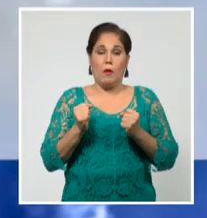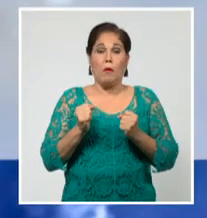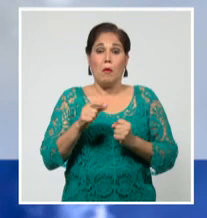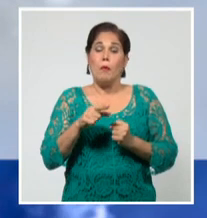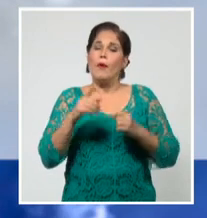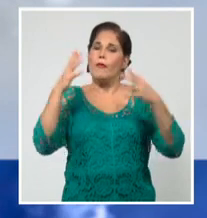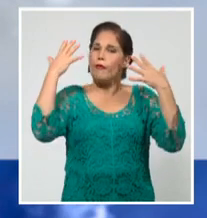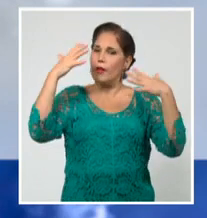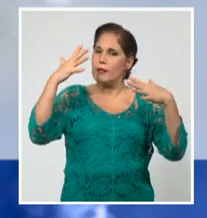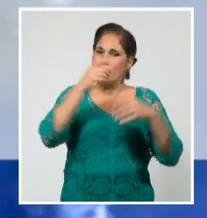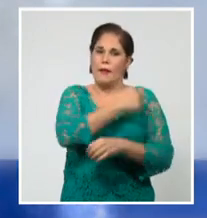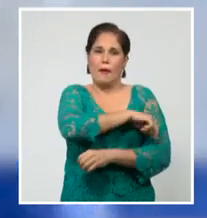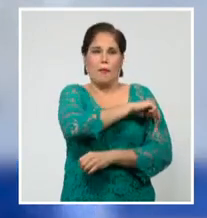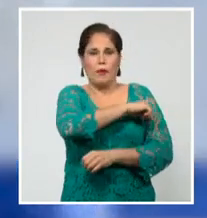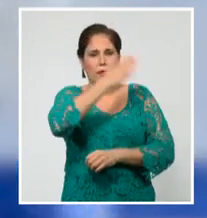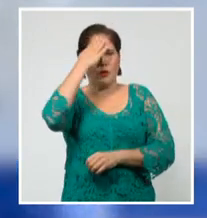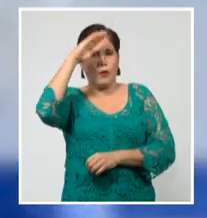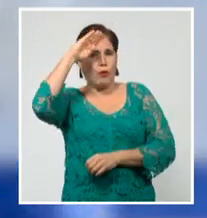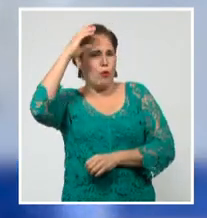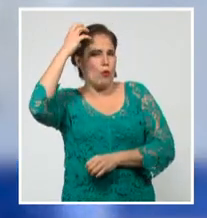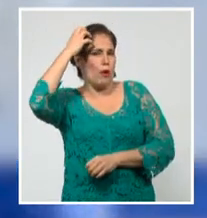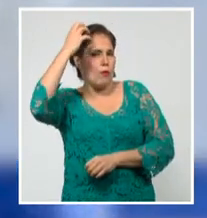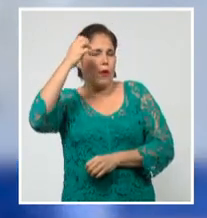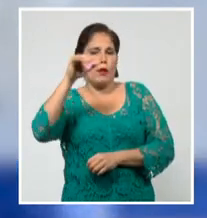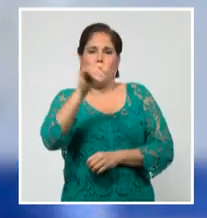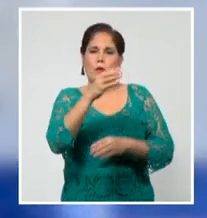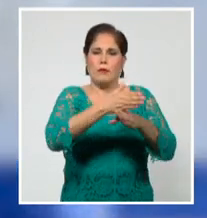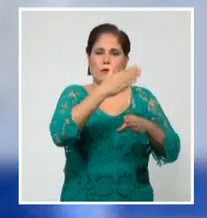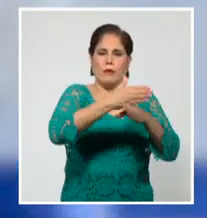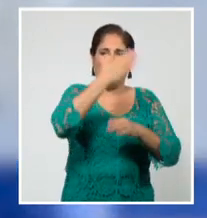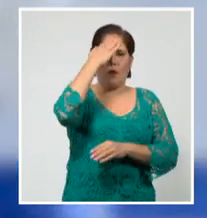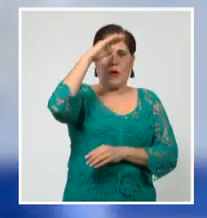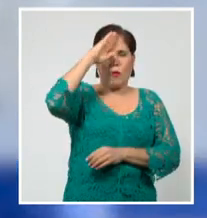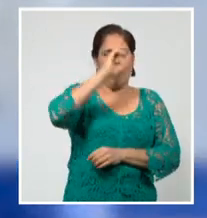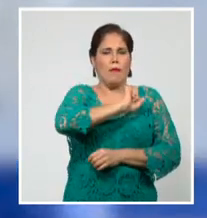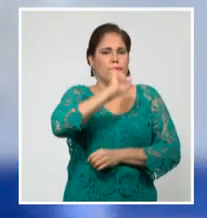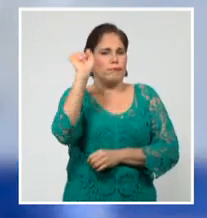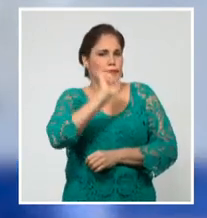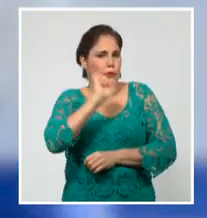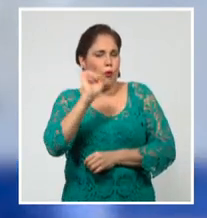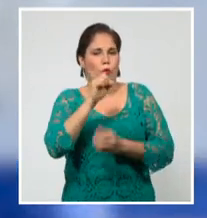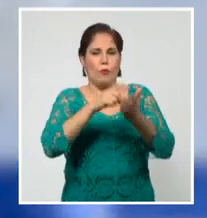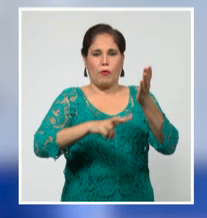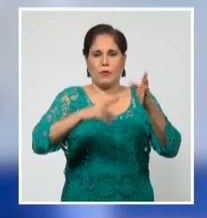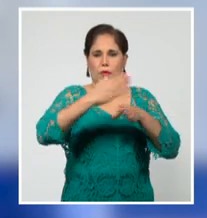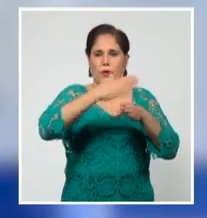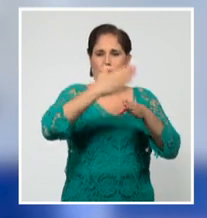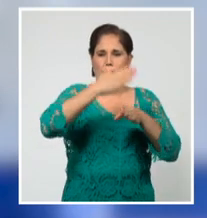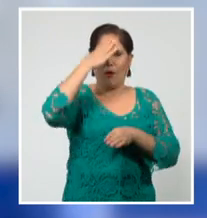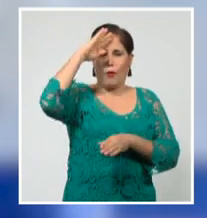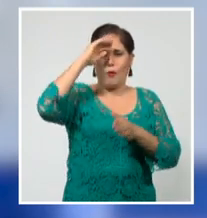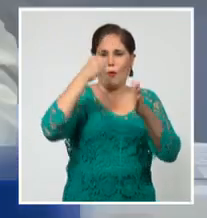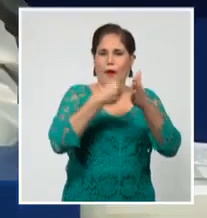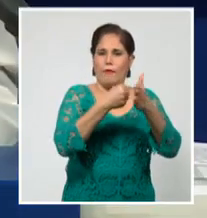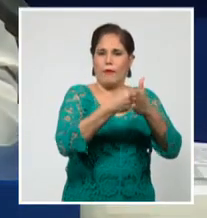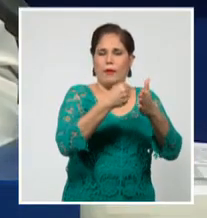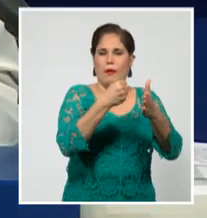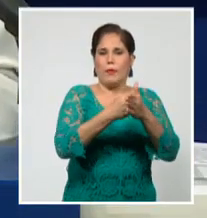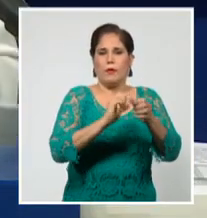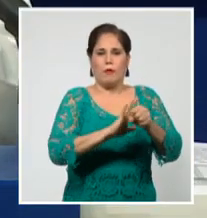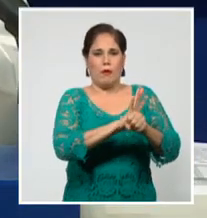felicitó al pueblo y a las autoridades de santiago de cuba- por los logros de esta provincia en el enfrentamiento a la